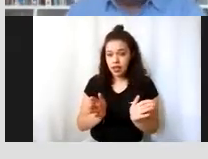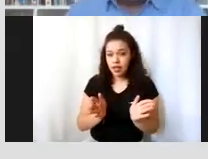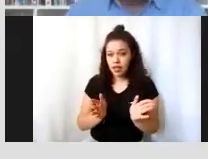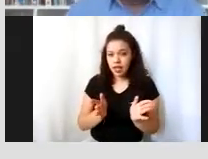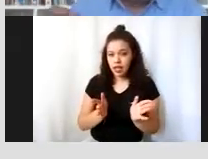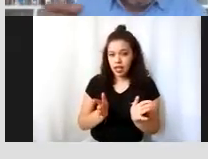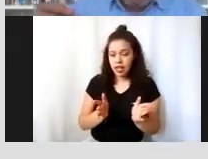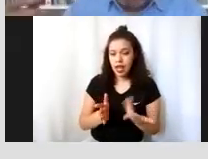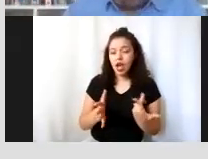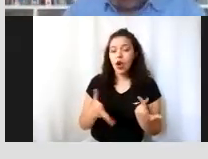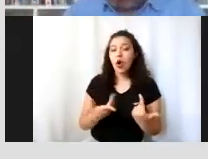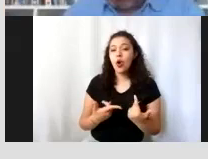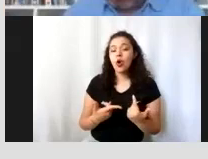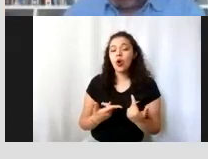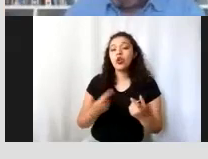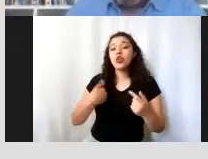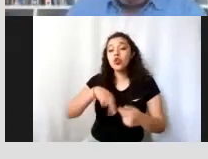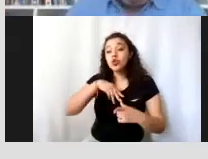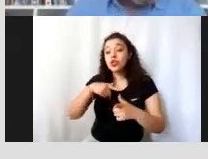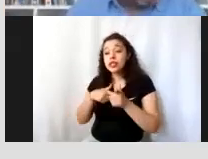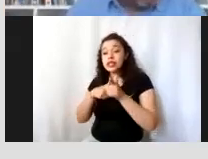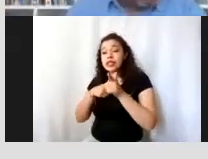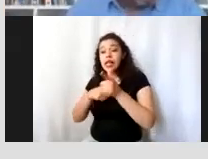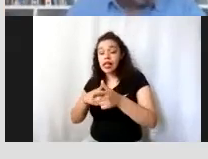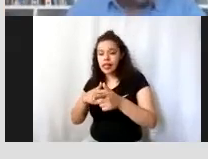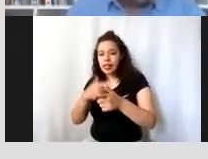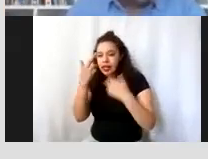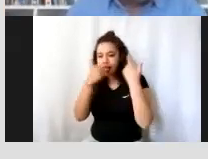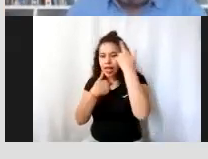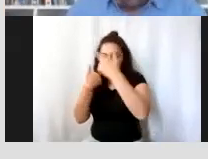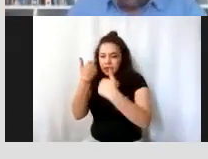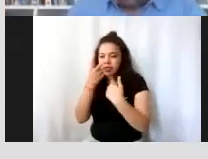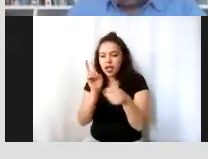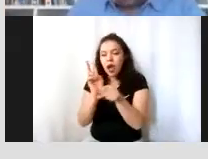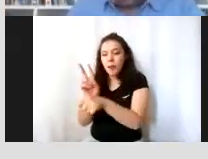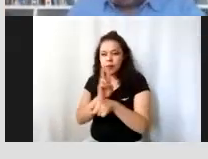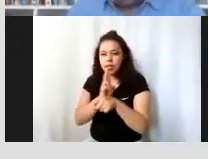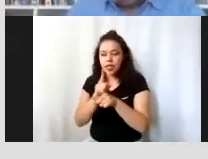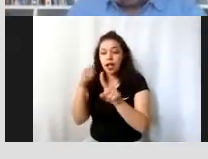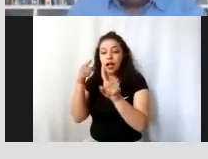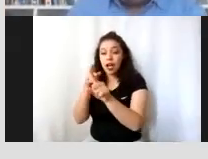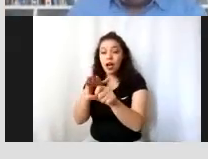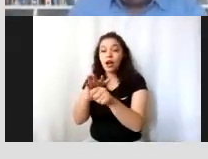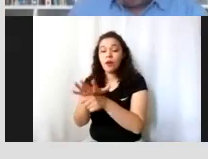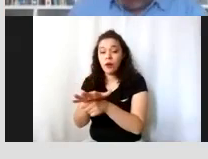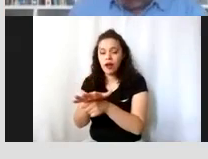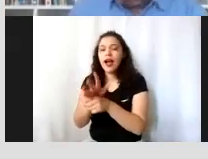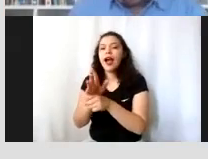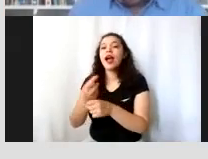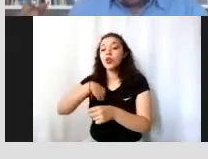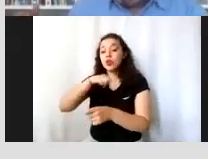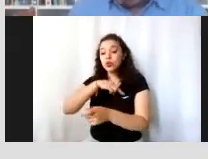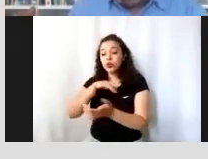eventualmente se les dará seguimiento con la finalidad de